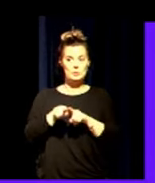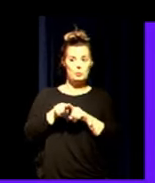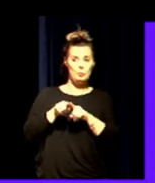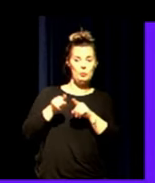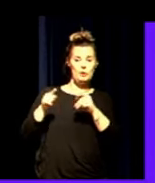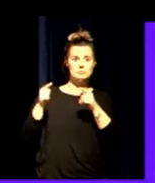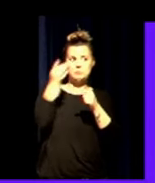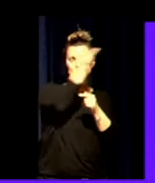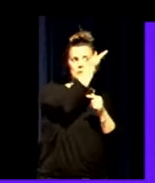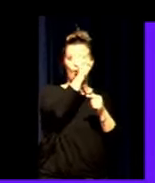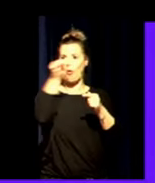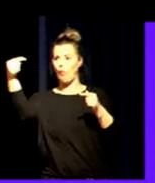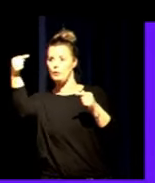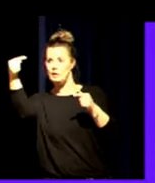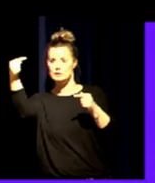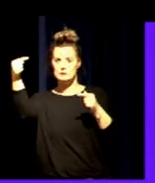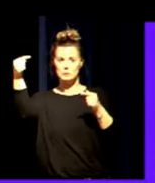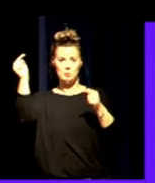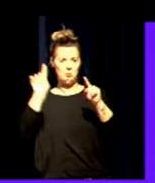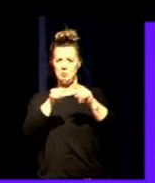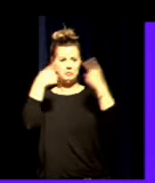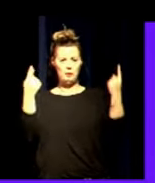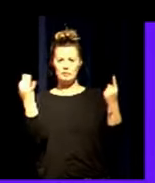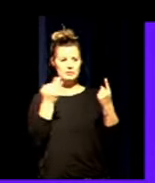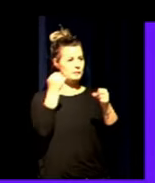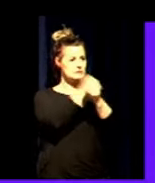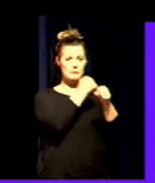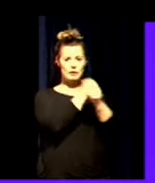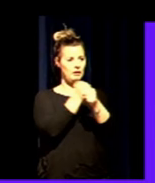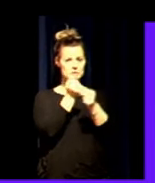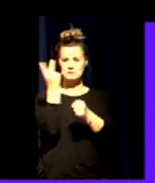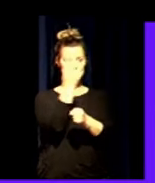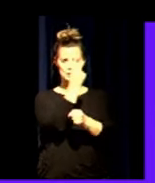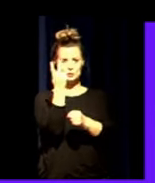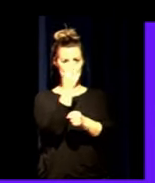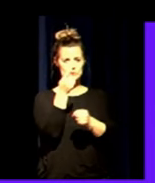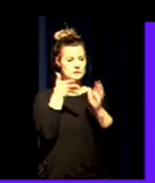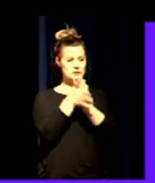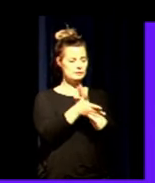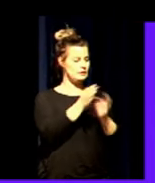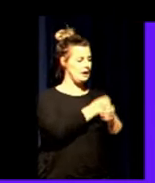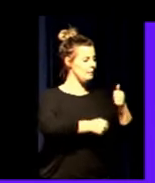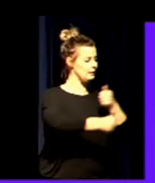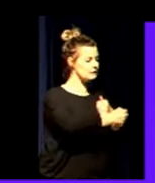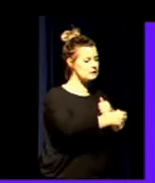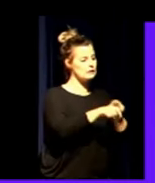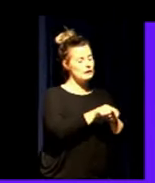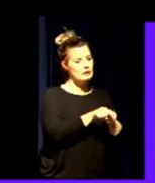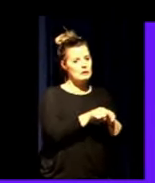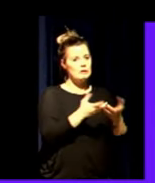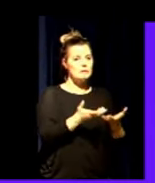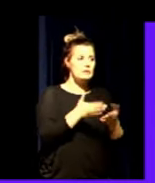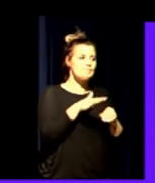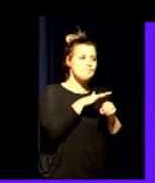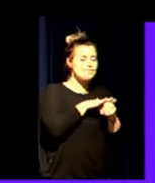valencia negativa, con las que están abajo. Tenemos que trabajar estas que tienen que ver, la empatía, la compasión, la capacidad de